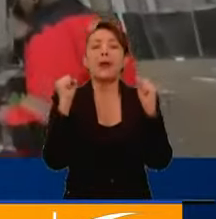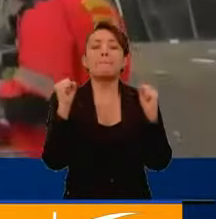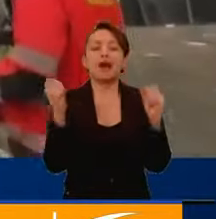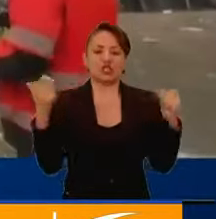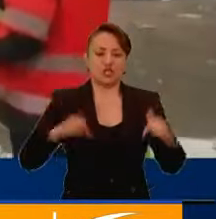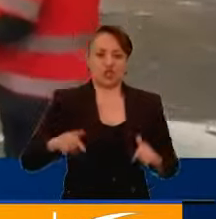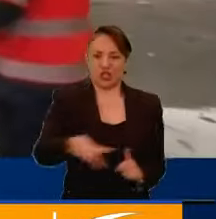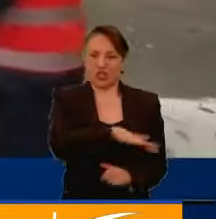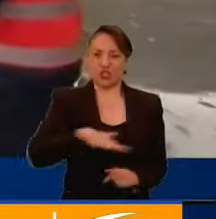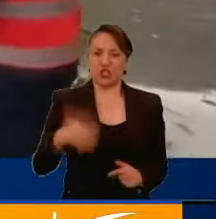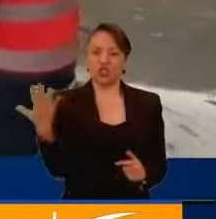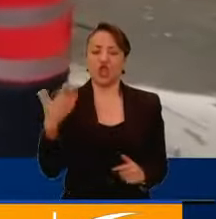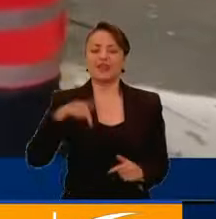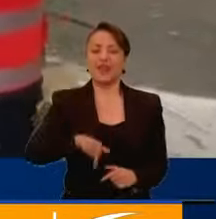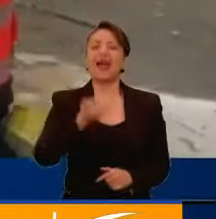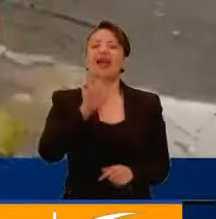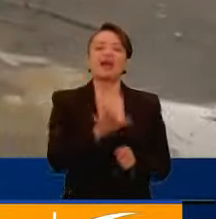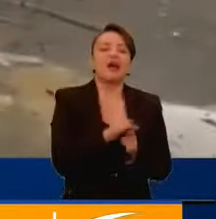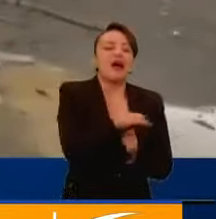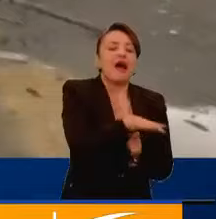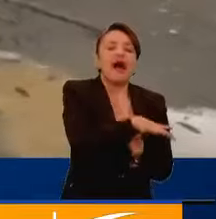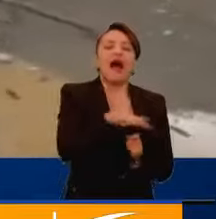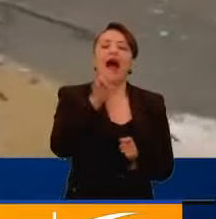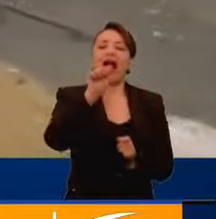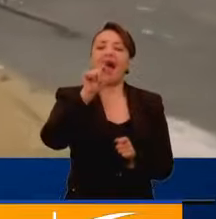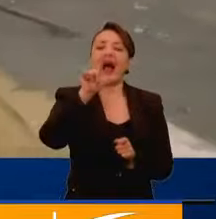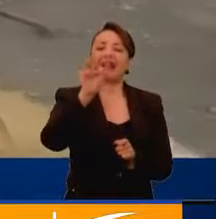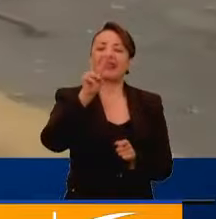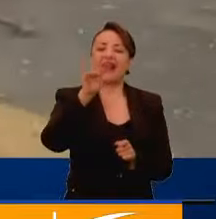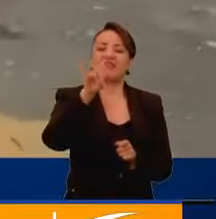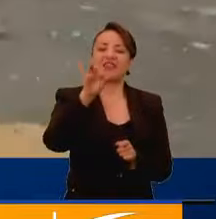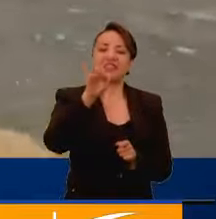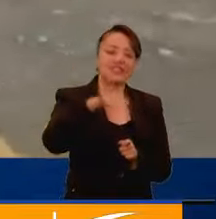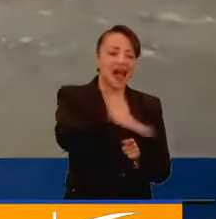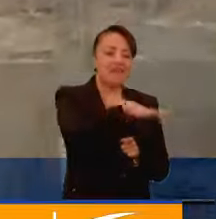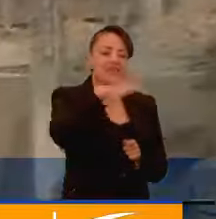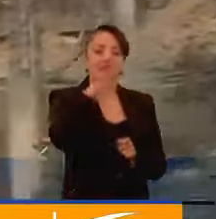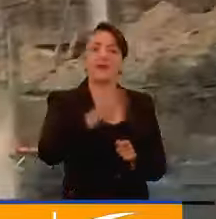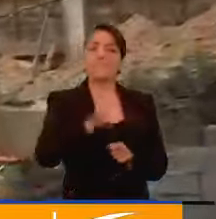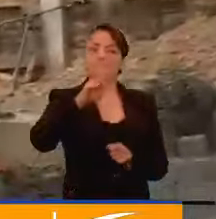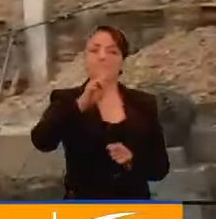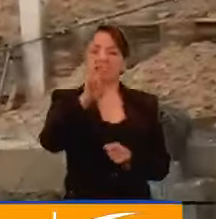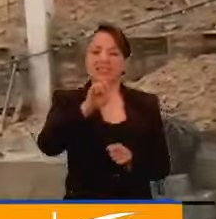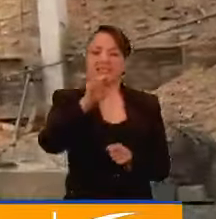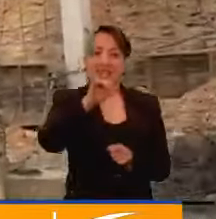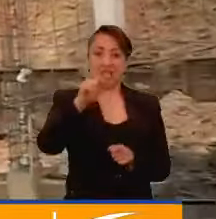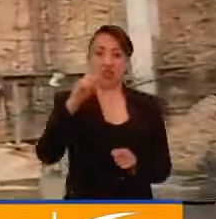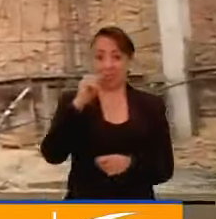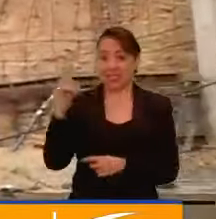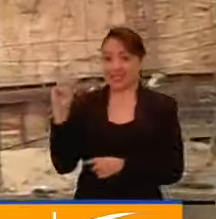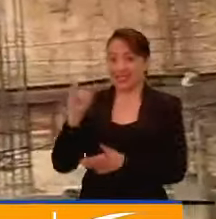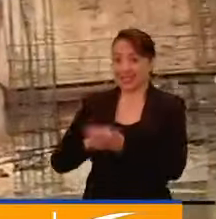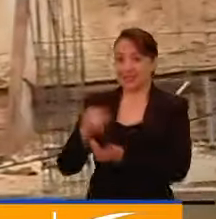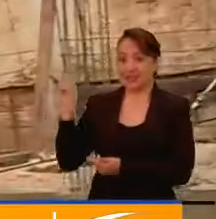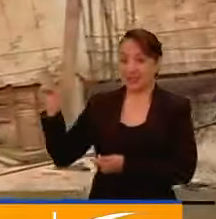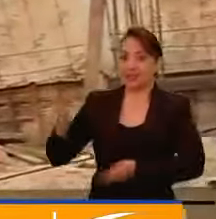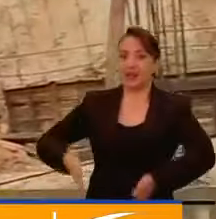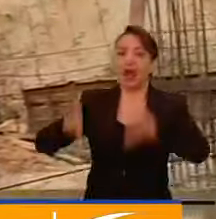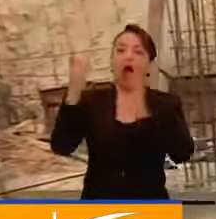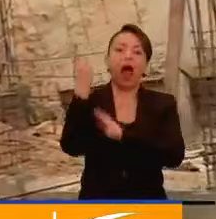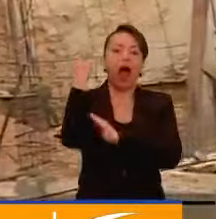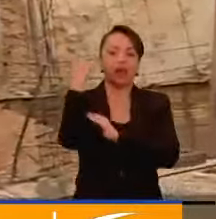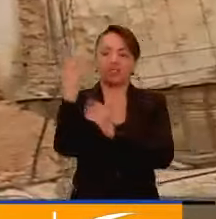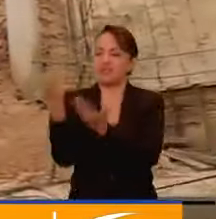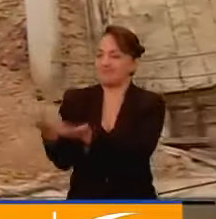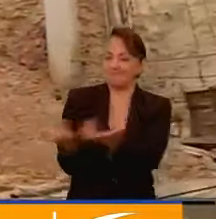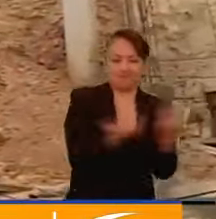corregimiento de alavista sector de la Vereda del Manzanillo esa que ustedes están viendo es la edificación que fue evacuada ayer